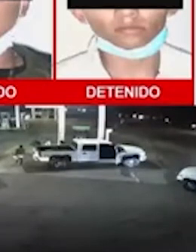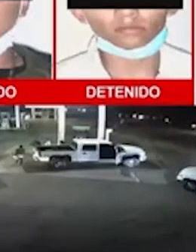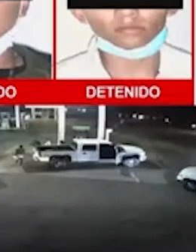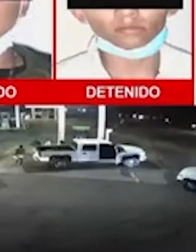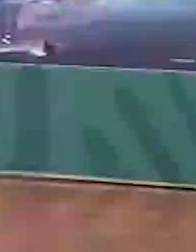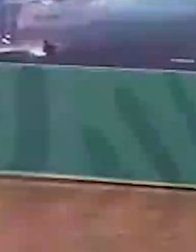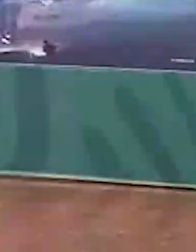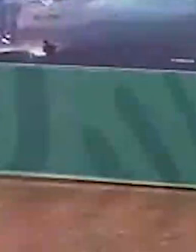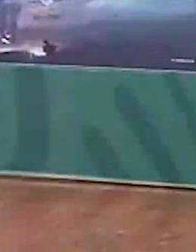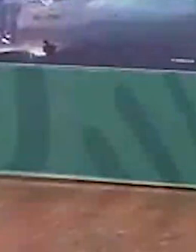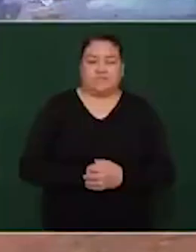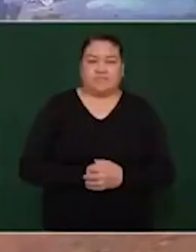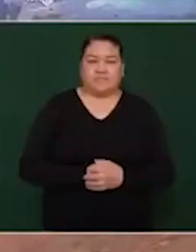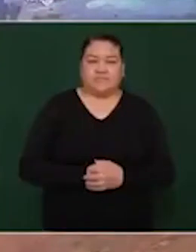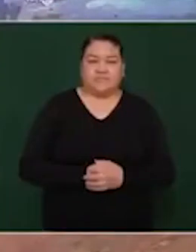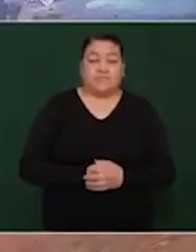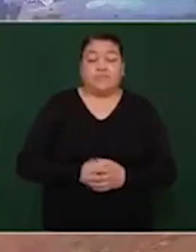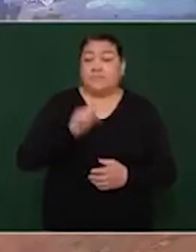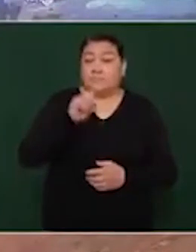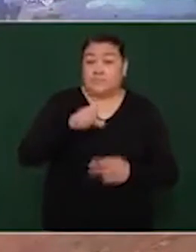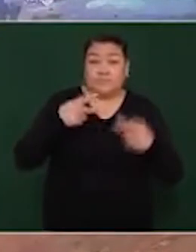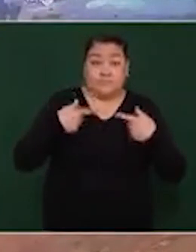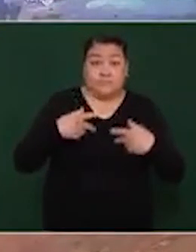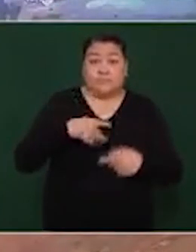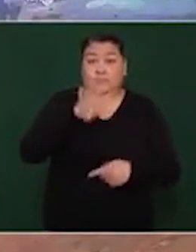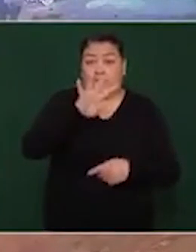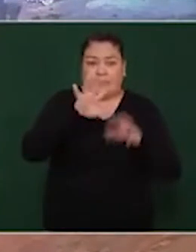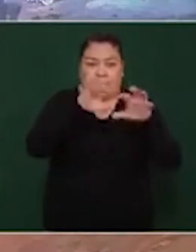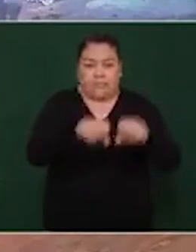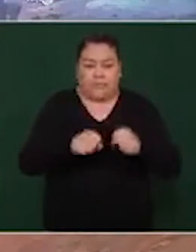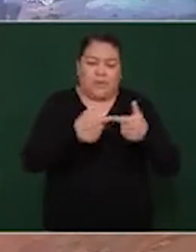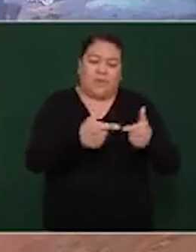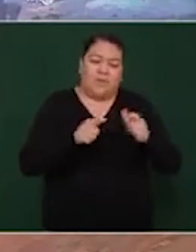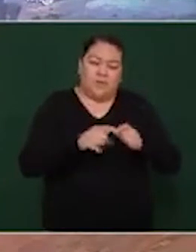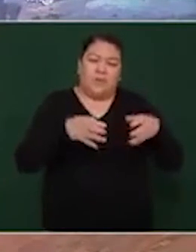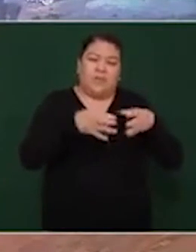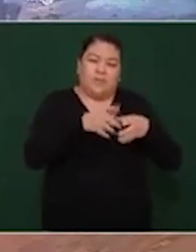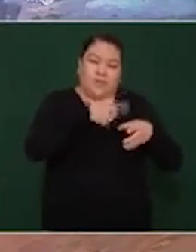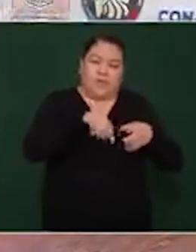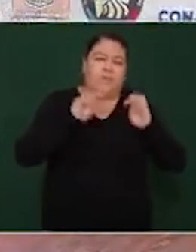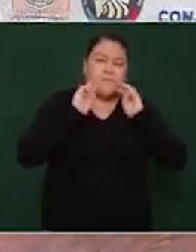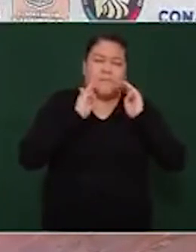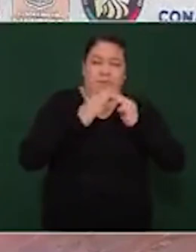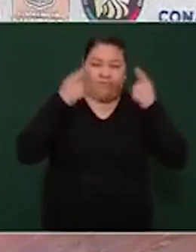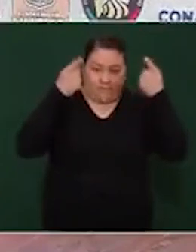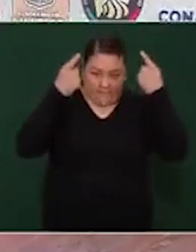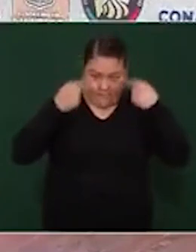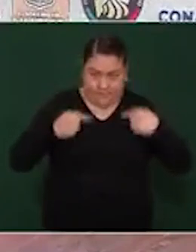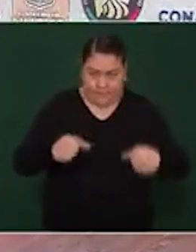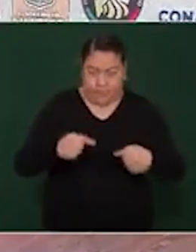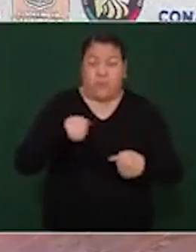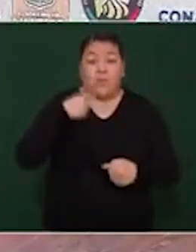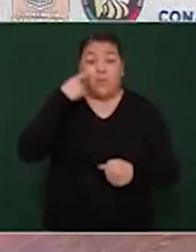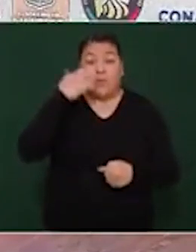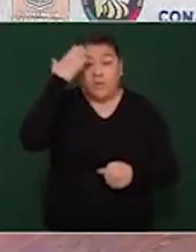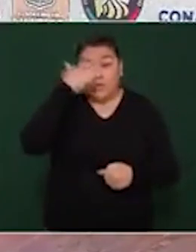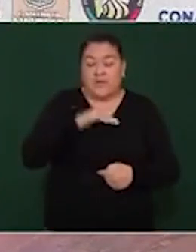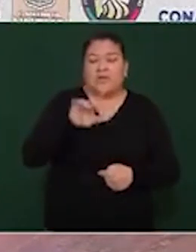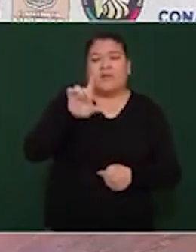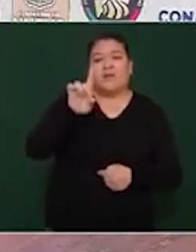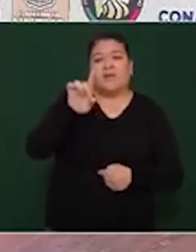sujetos vinculados a este robo y que pertenecen a una célula criminal. Siguiente. En el caso de